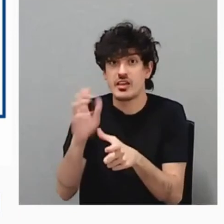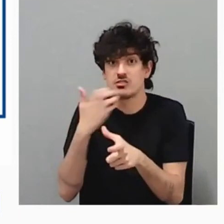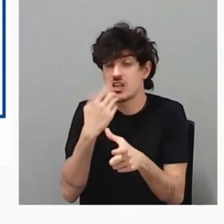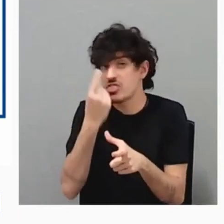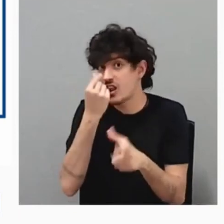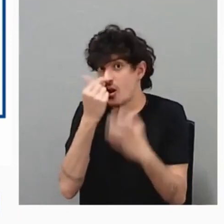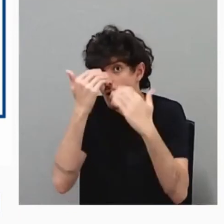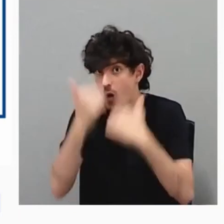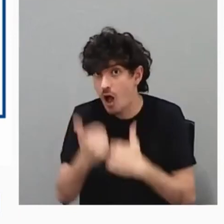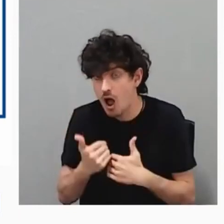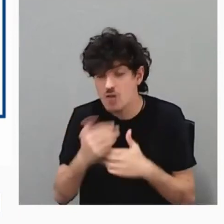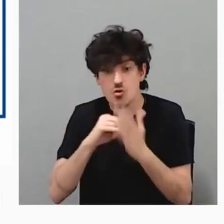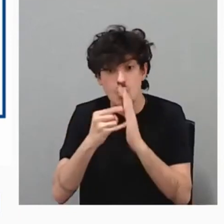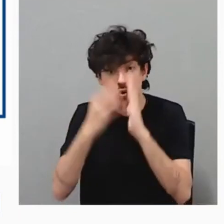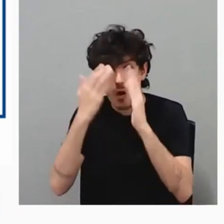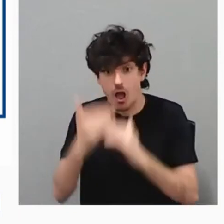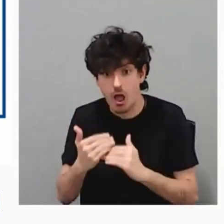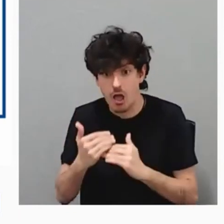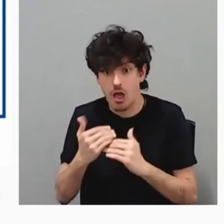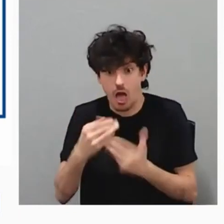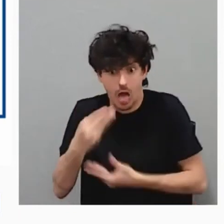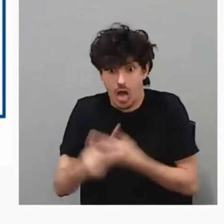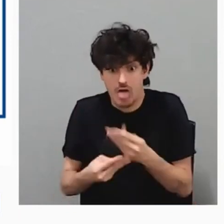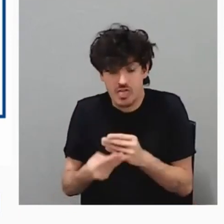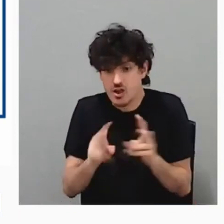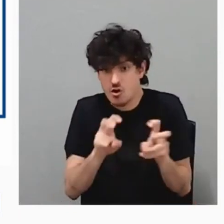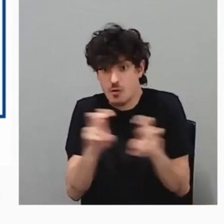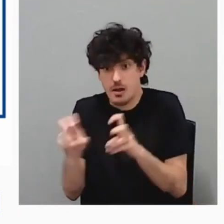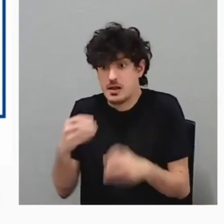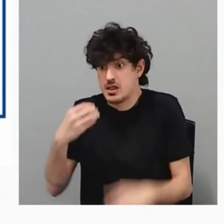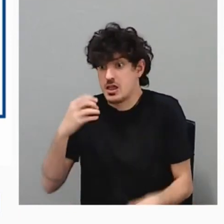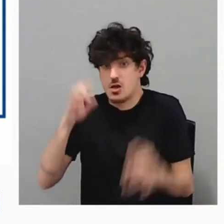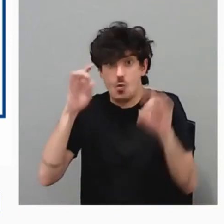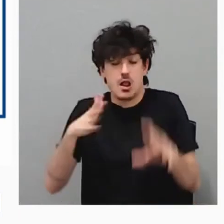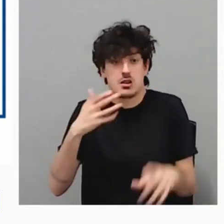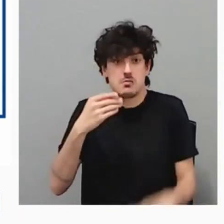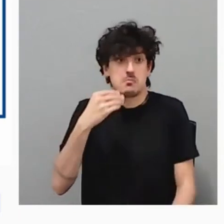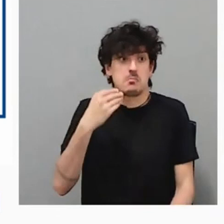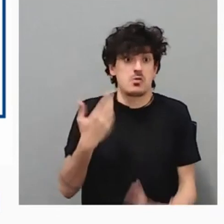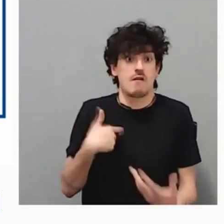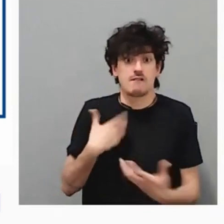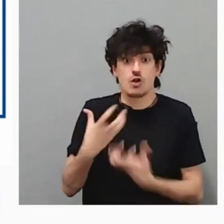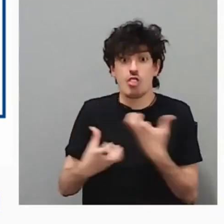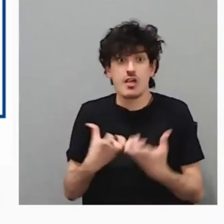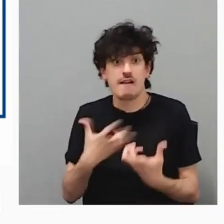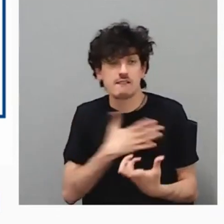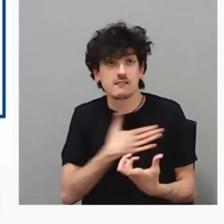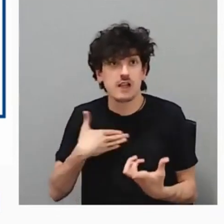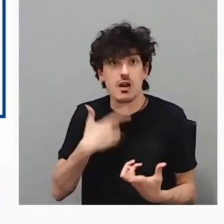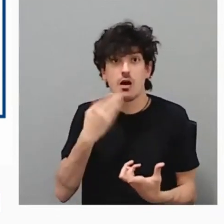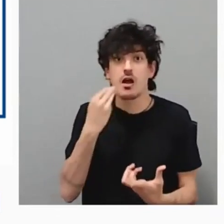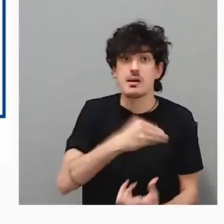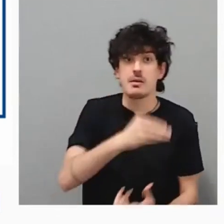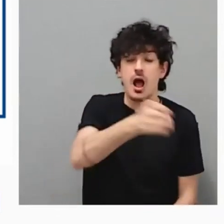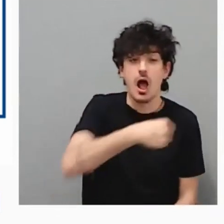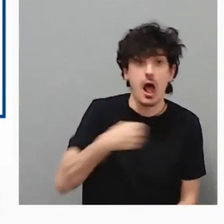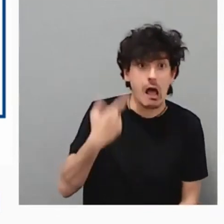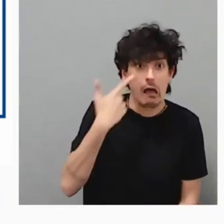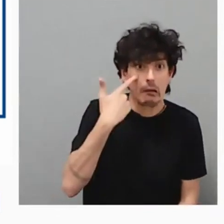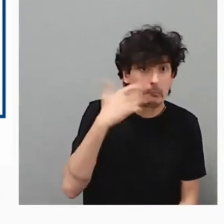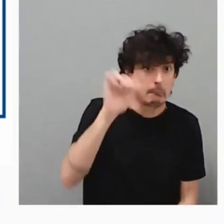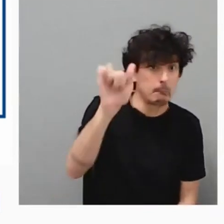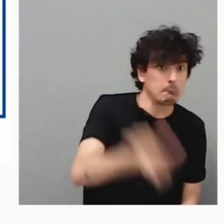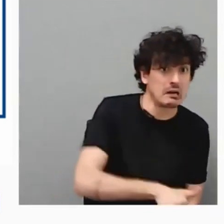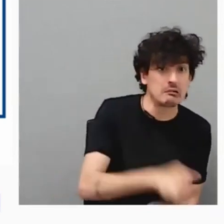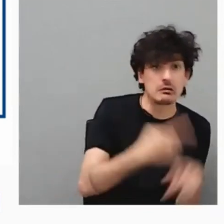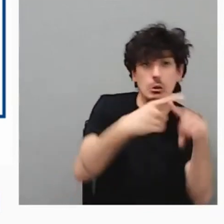innovas cuando vas a hacer la comida y abres el frigorífico y pones 3 cosas. Estás innovando. La innovación de UNICEF tiene un objetivo